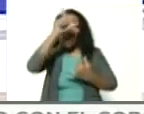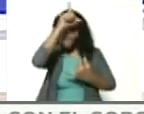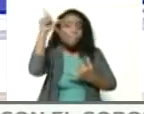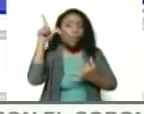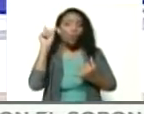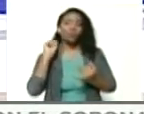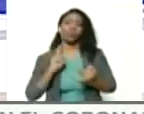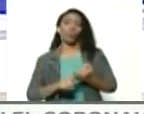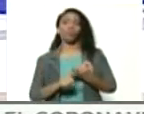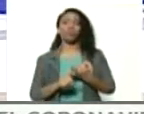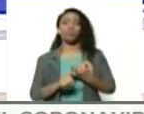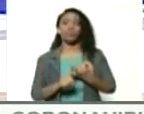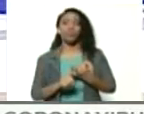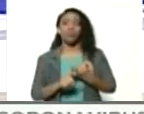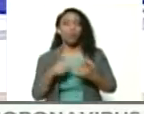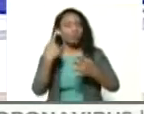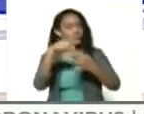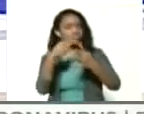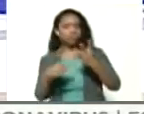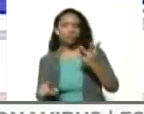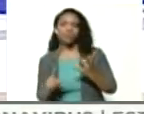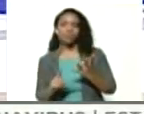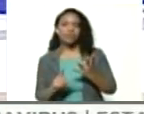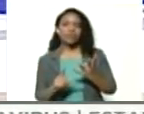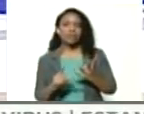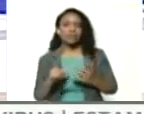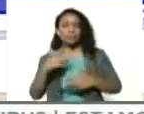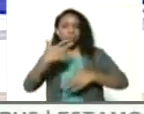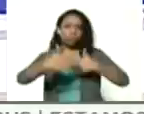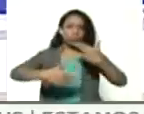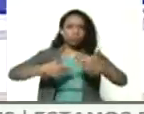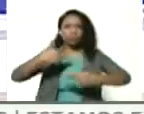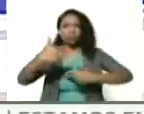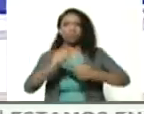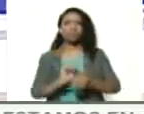López, entre otros bandidos.